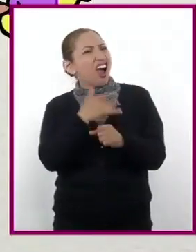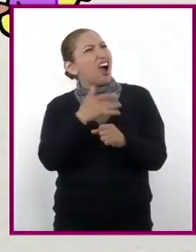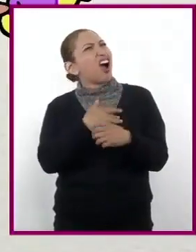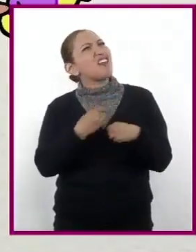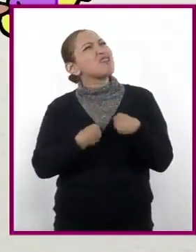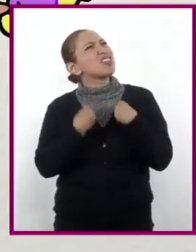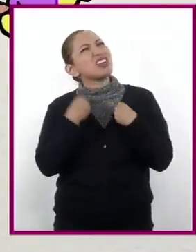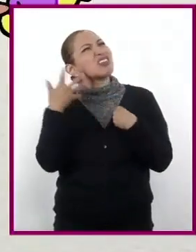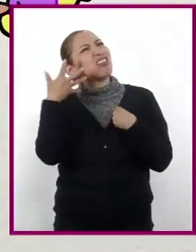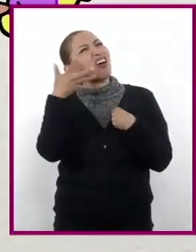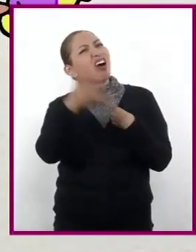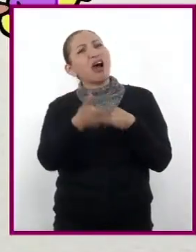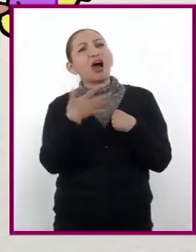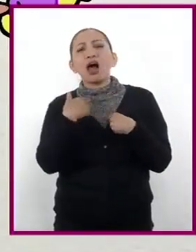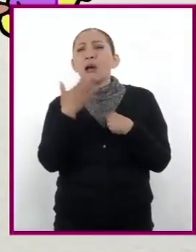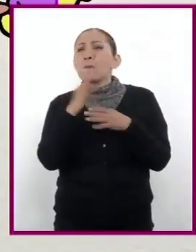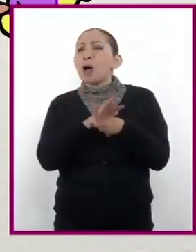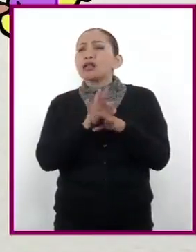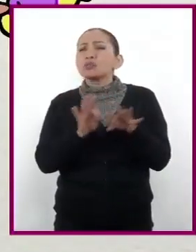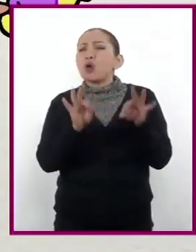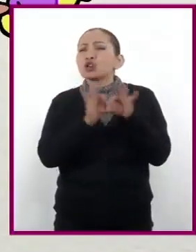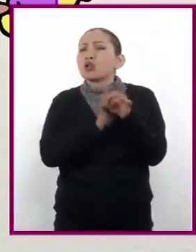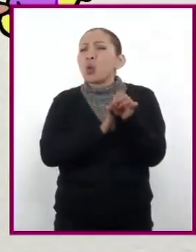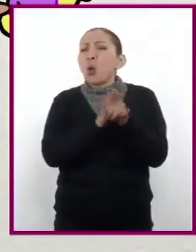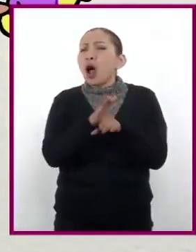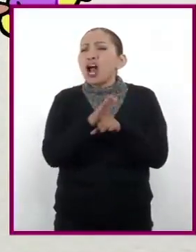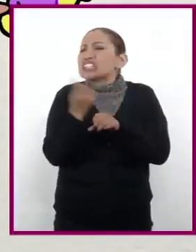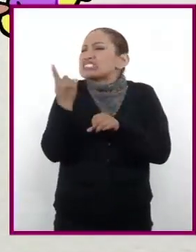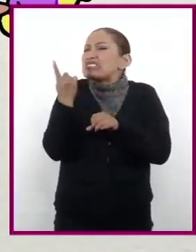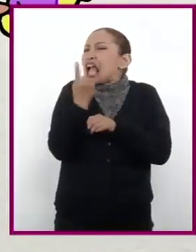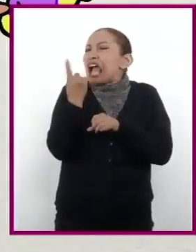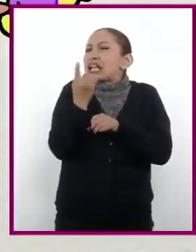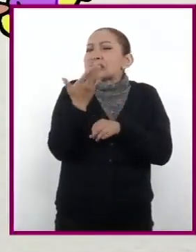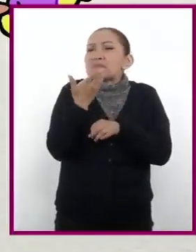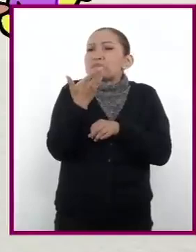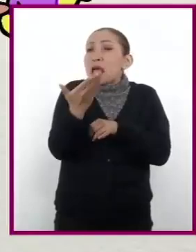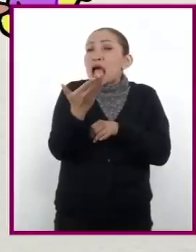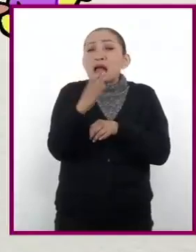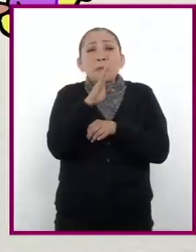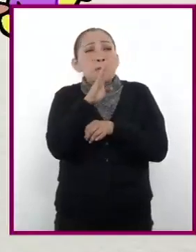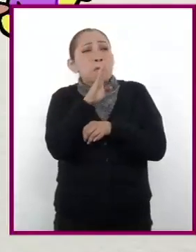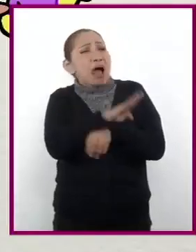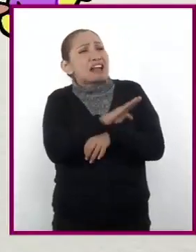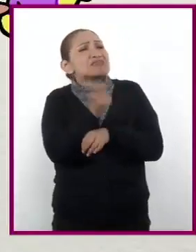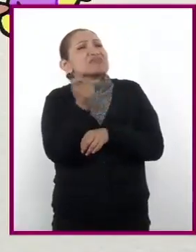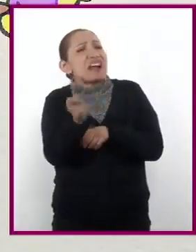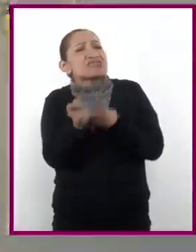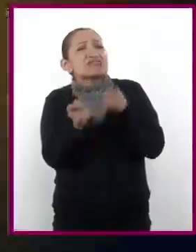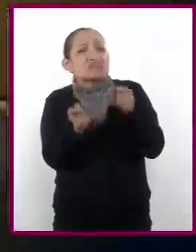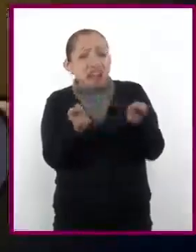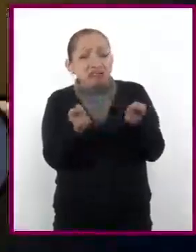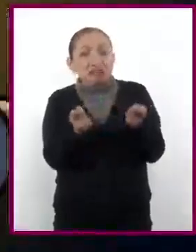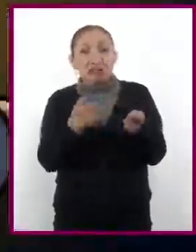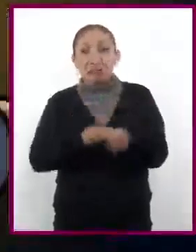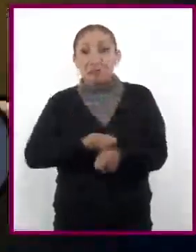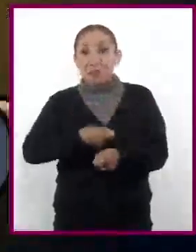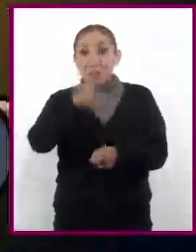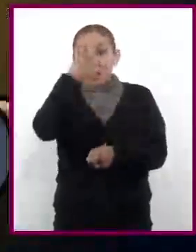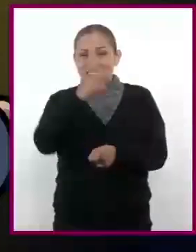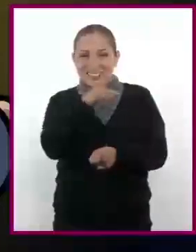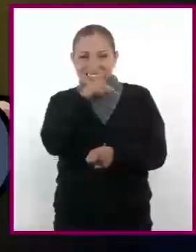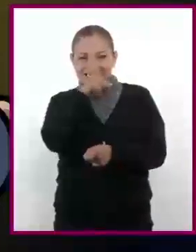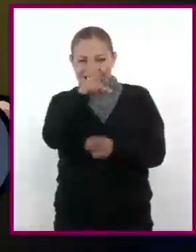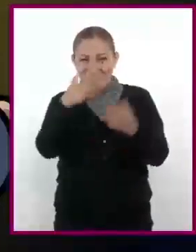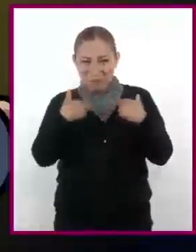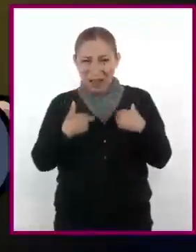la vida? ¿Qué es lo más importante? ¿Qué es el bien y qué es el mal? Las primeras respuestas